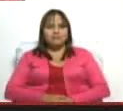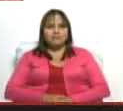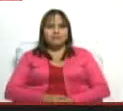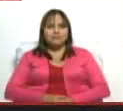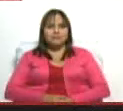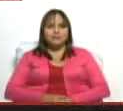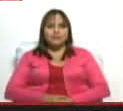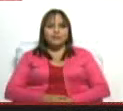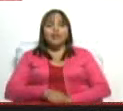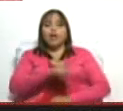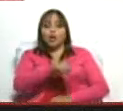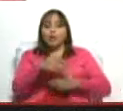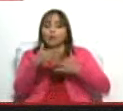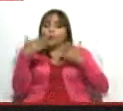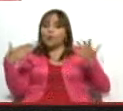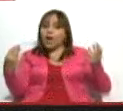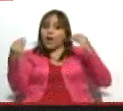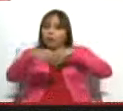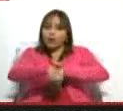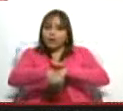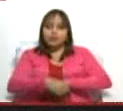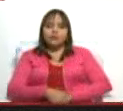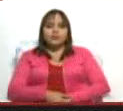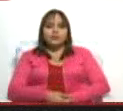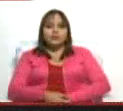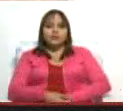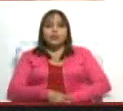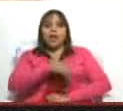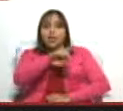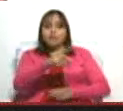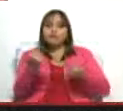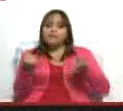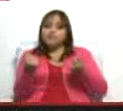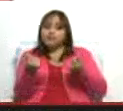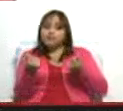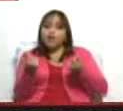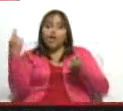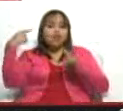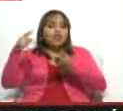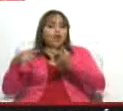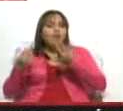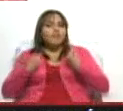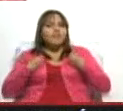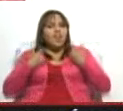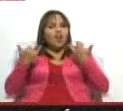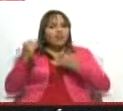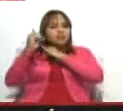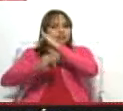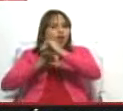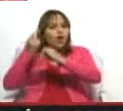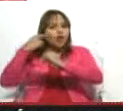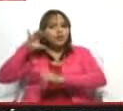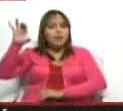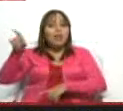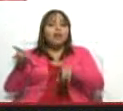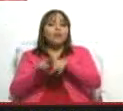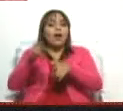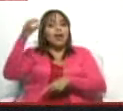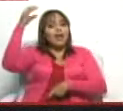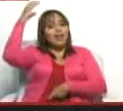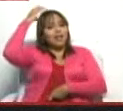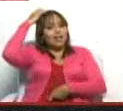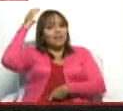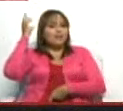Y es un gran negocio. Bueno, tan buen negocio es que todos los anteriores viven en el extranjero como reyes y